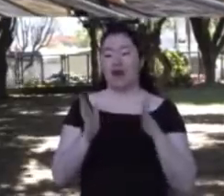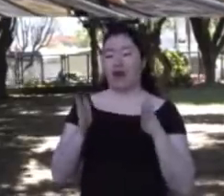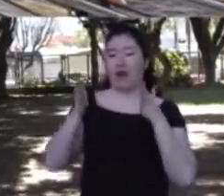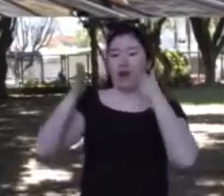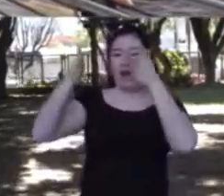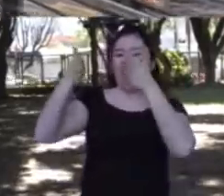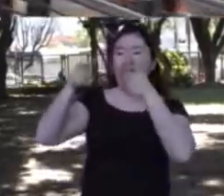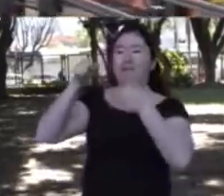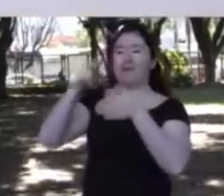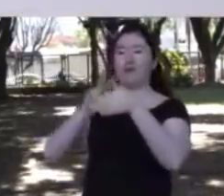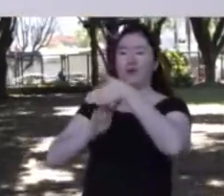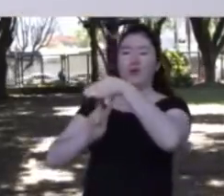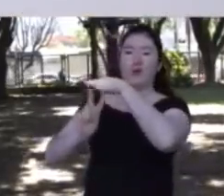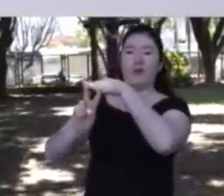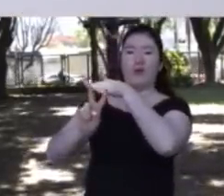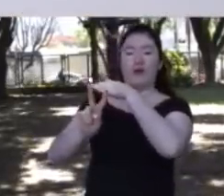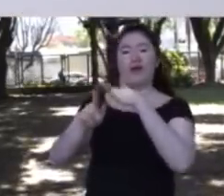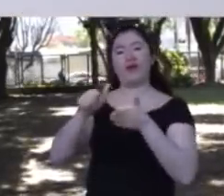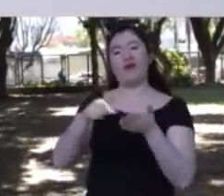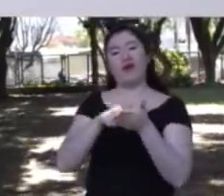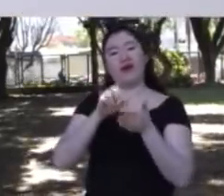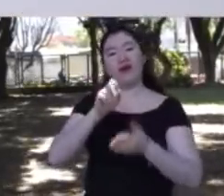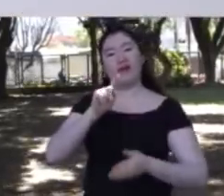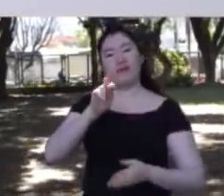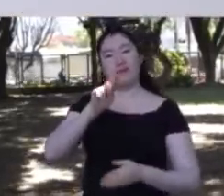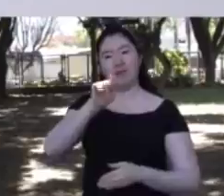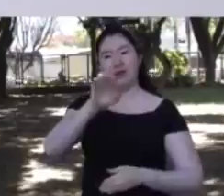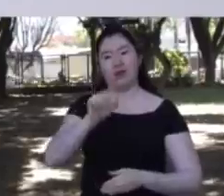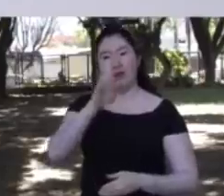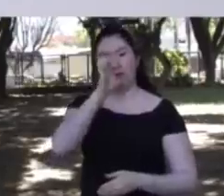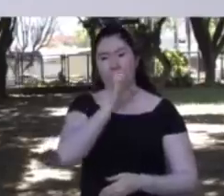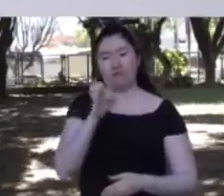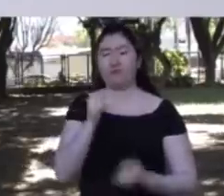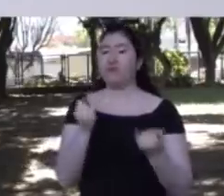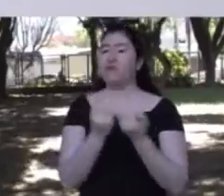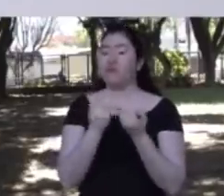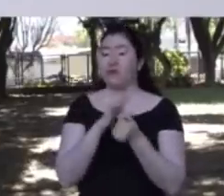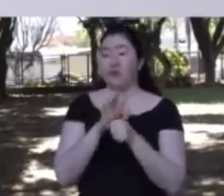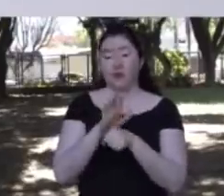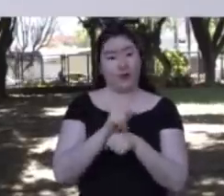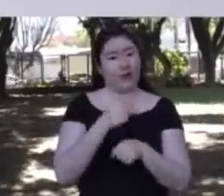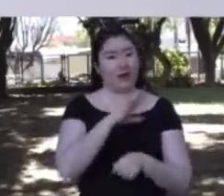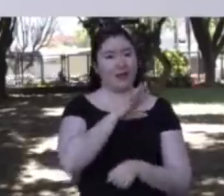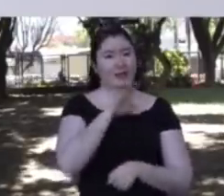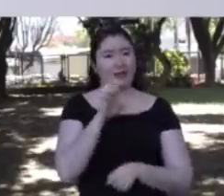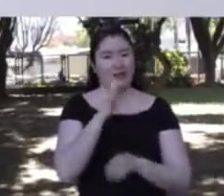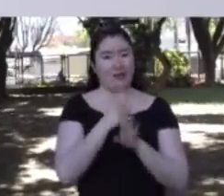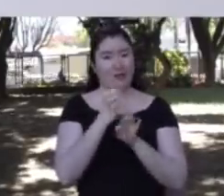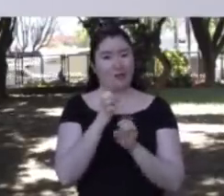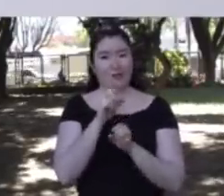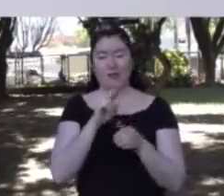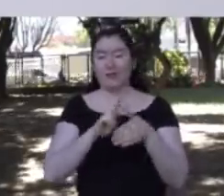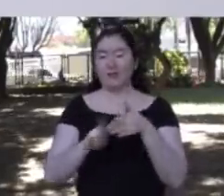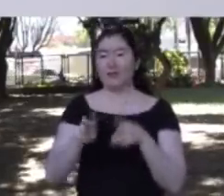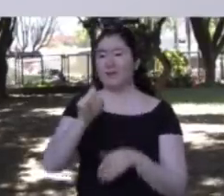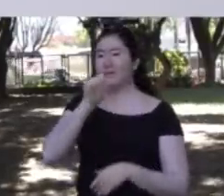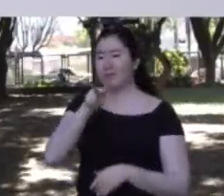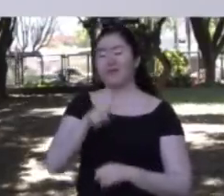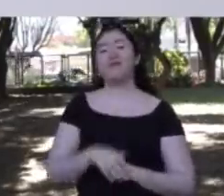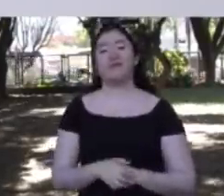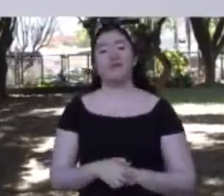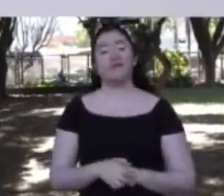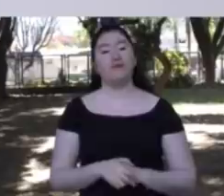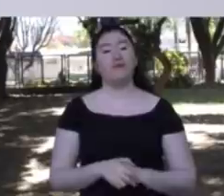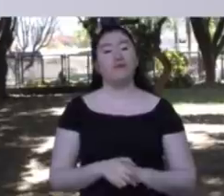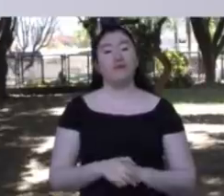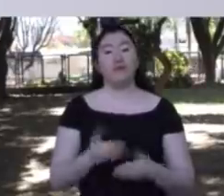haciendo sobre Ermita, y los 500 trolebuses que van a estar operando al final de la administración, el fortalecimiento de la red de transporte